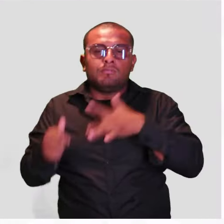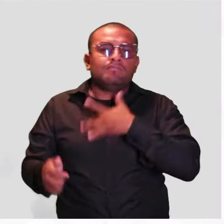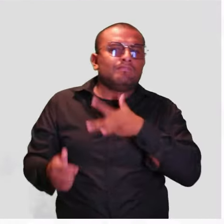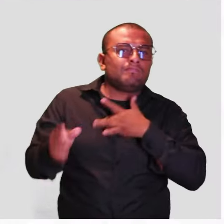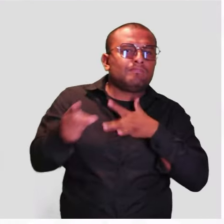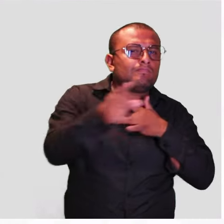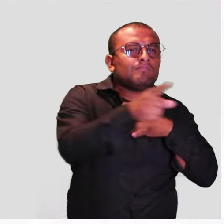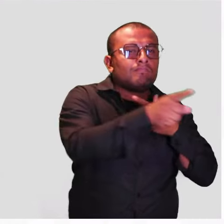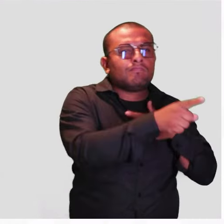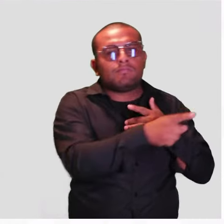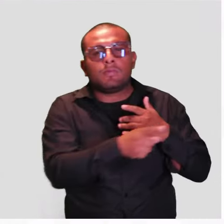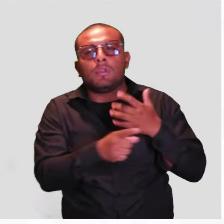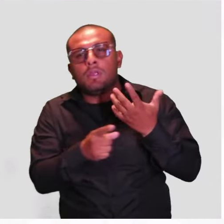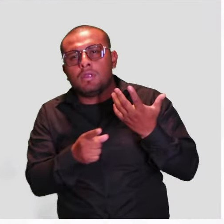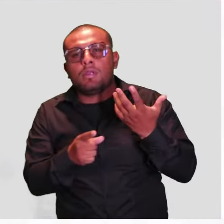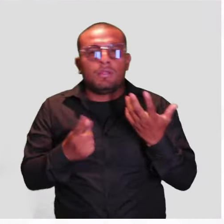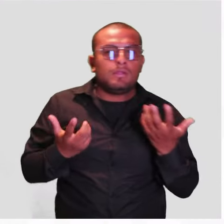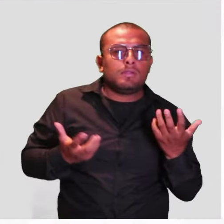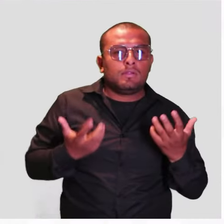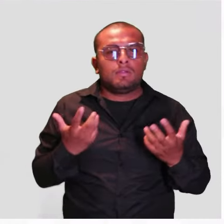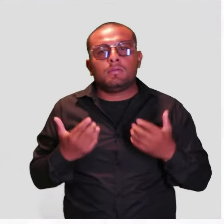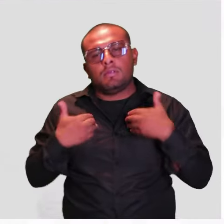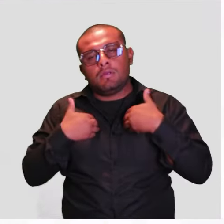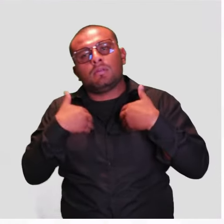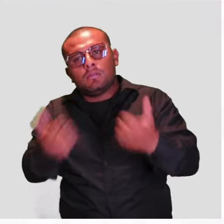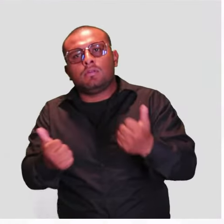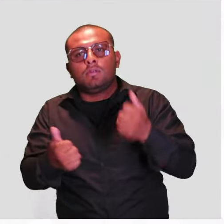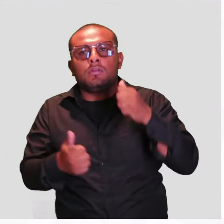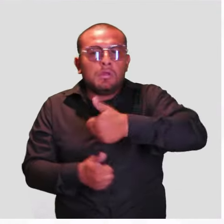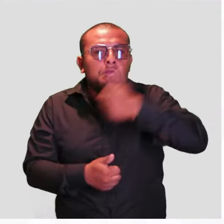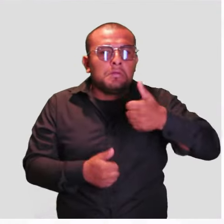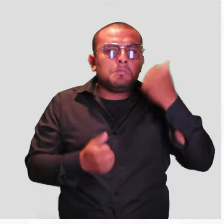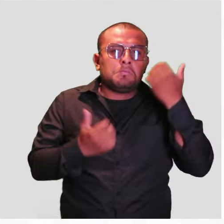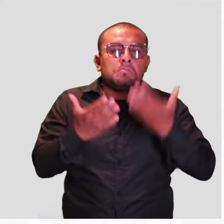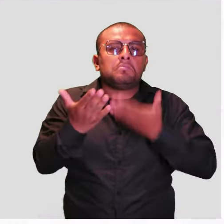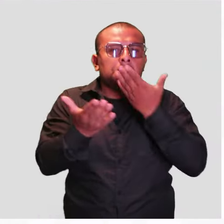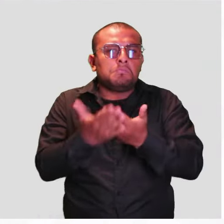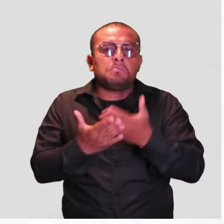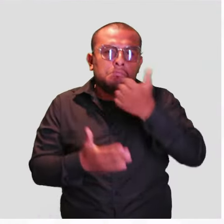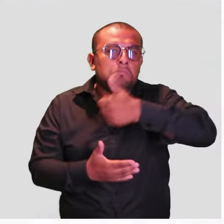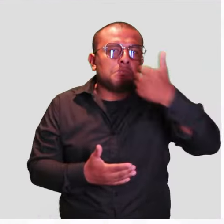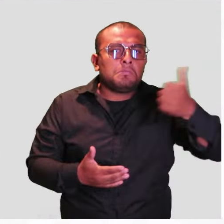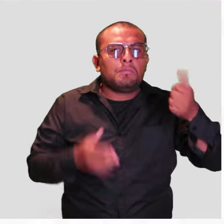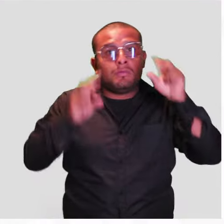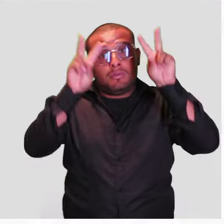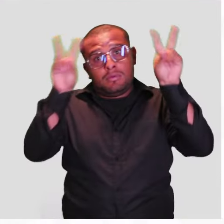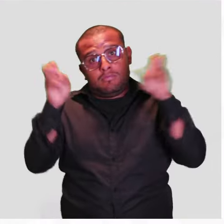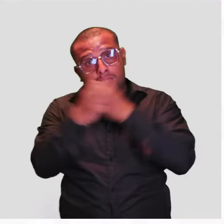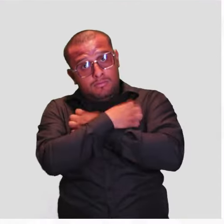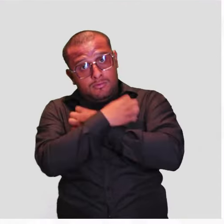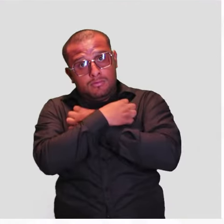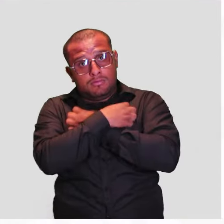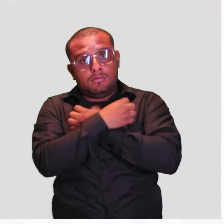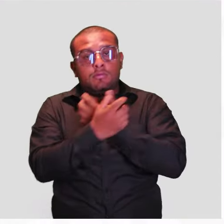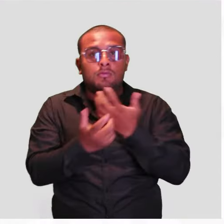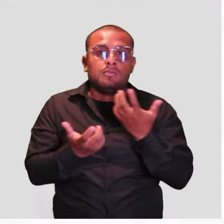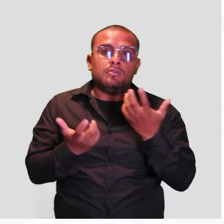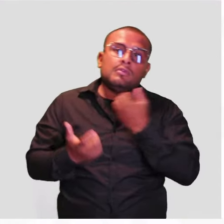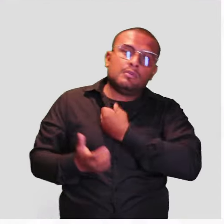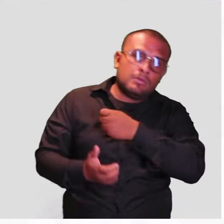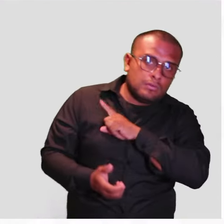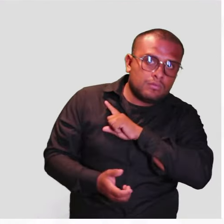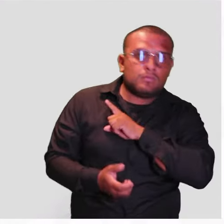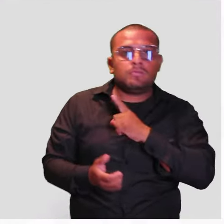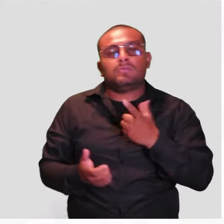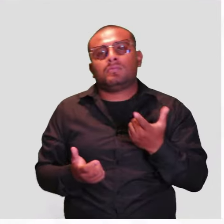pueden dar a temas tan sensibles como lo han planteado las candidaturas, el tema de la educación, el tema de la salud, el tema de